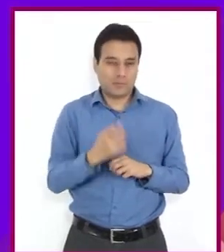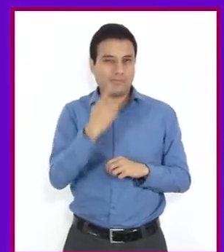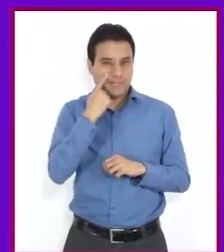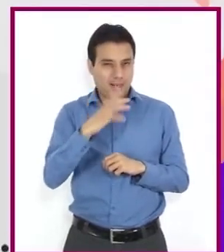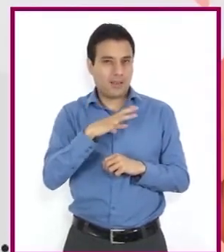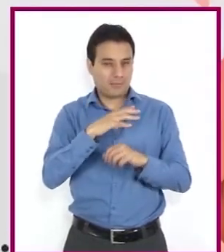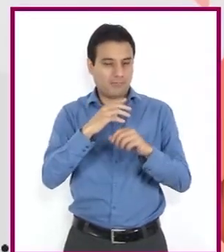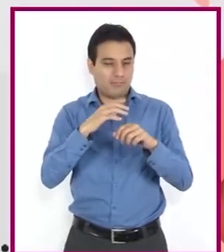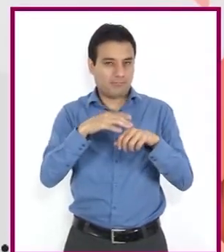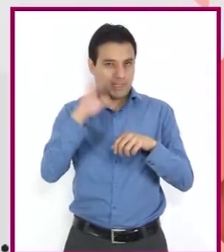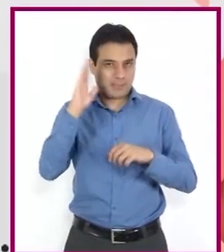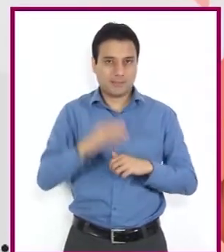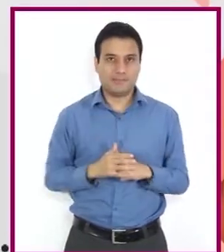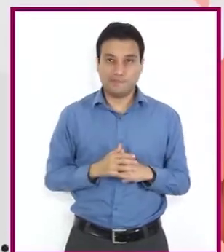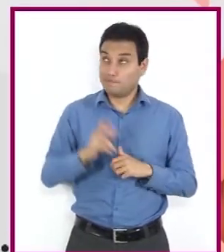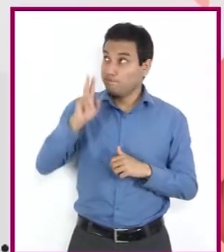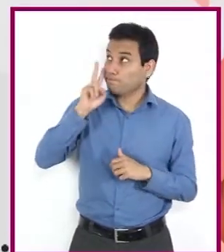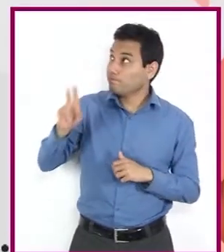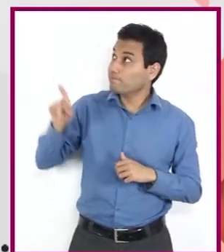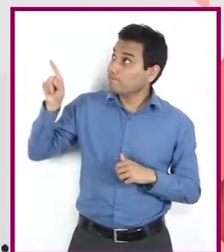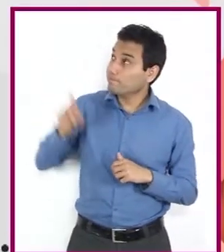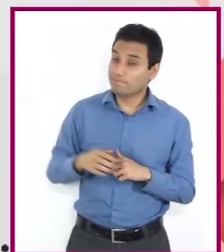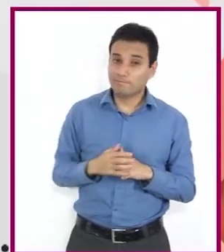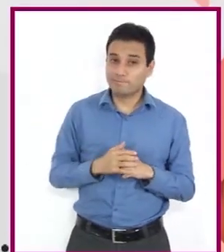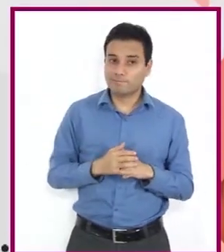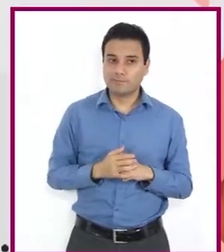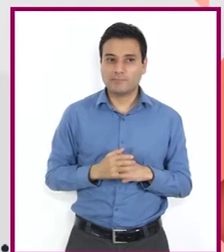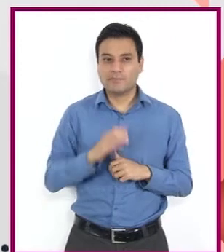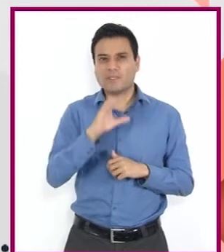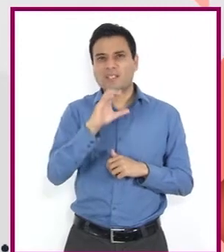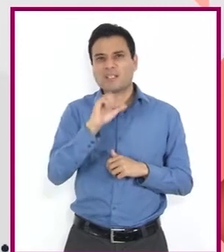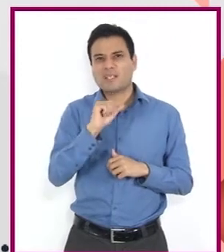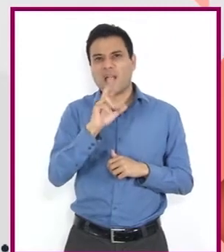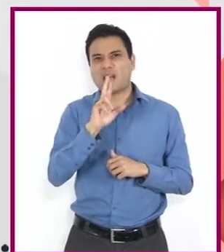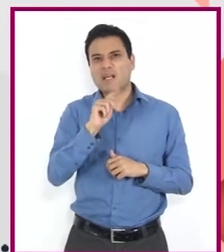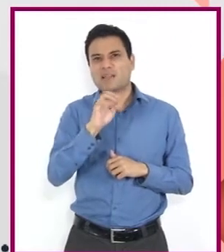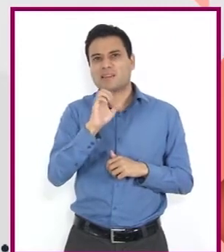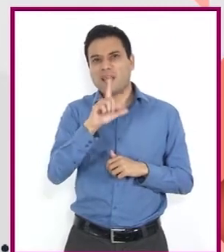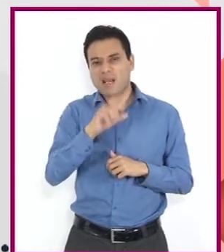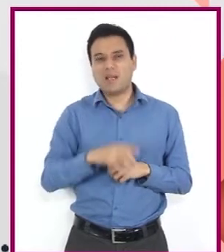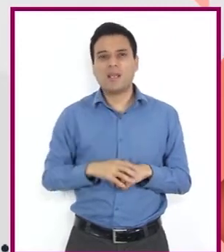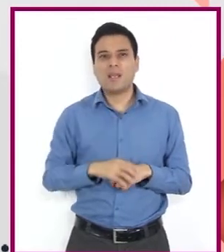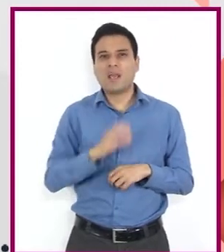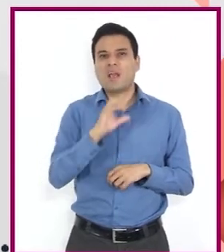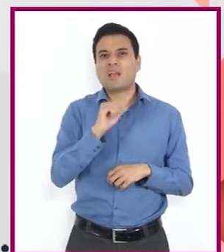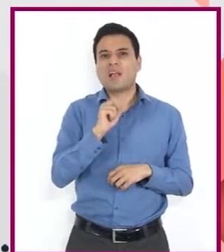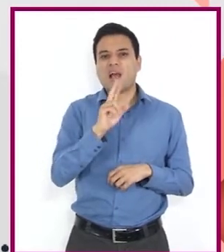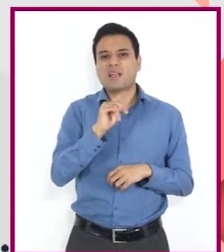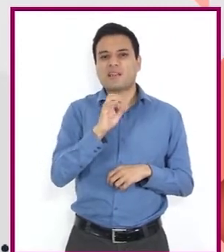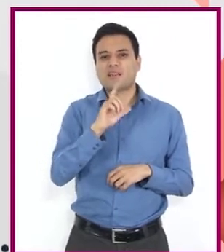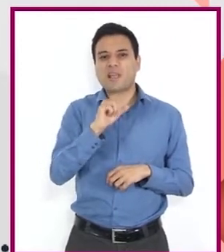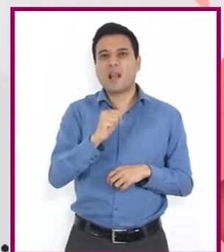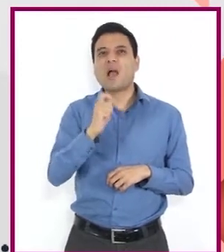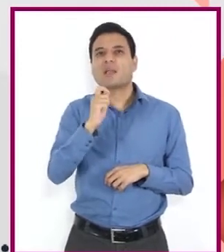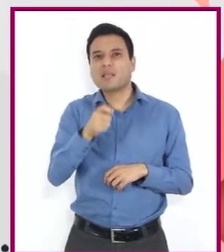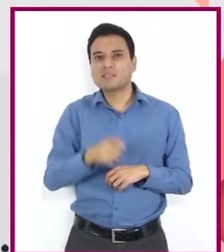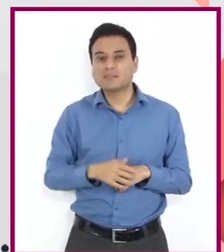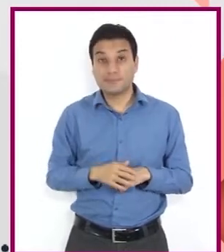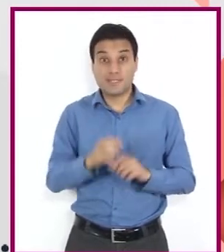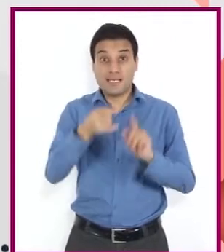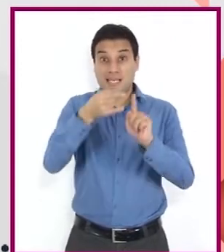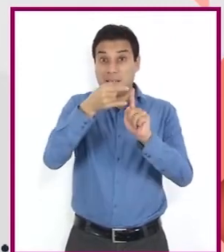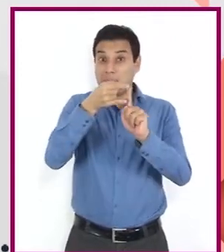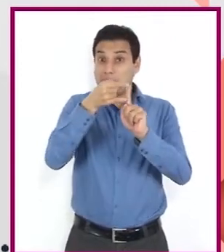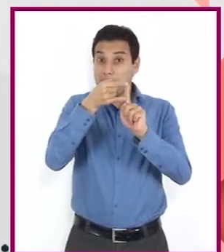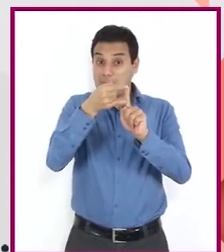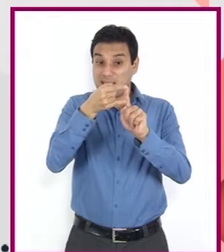siguiente. El cartel, cartela o cartucho son recuadros que están dentro de la viñeta y